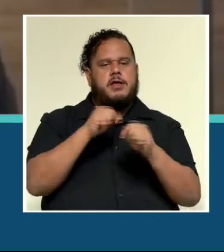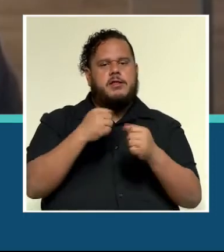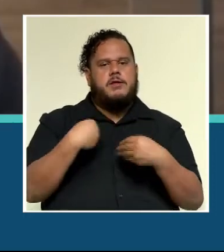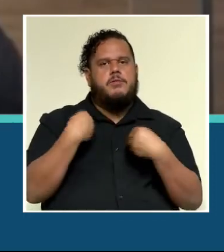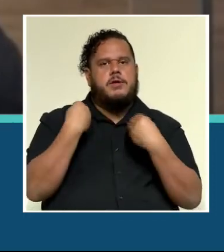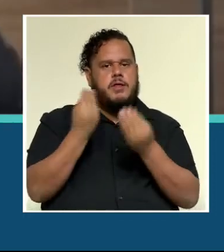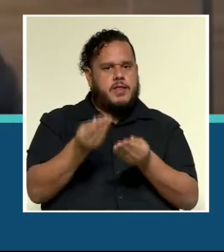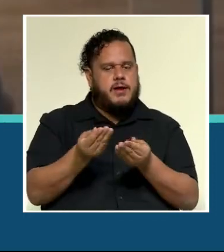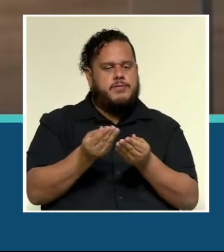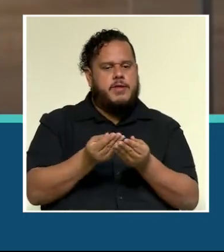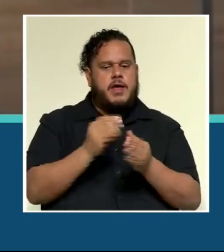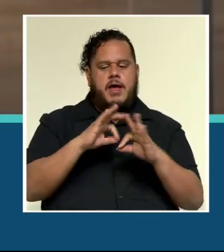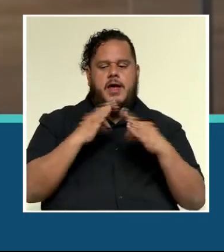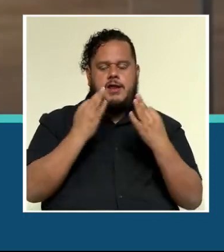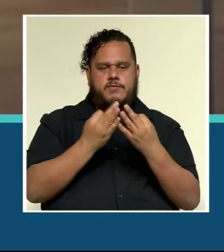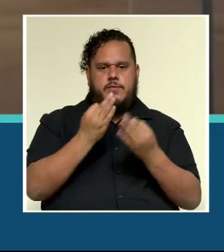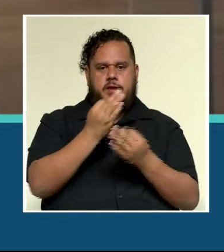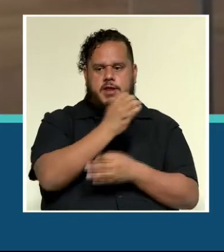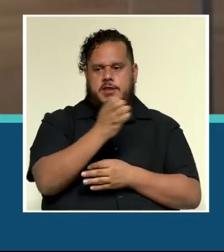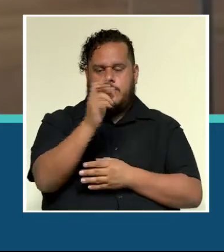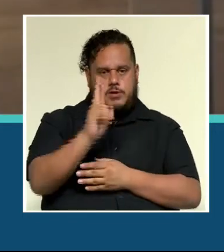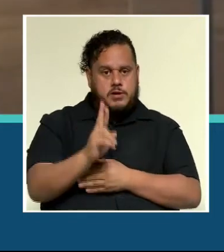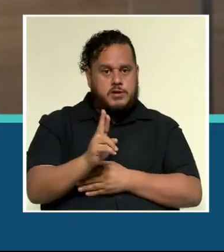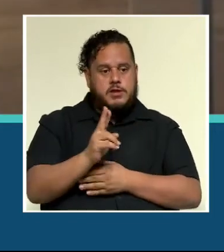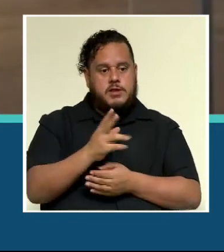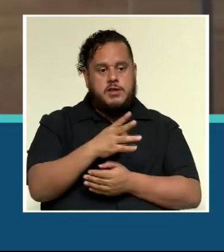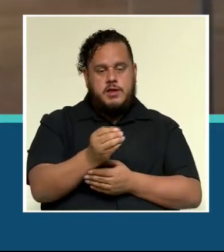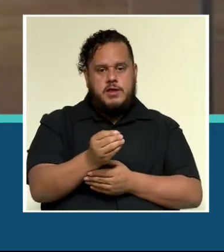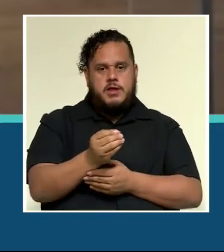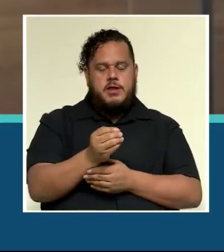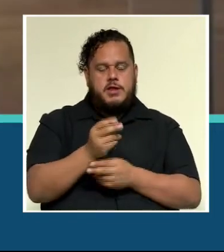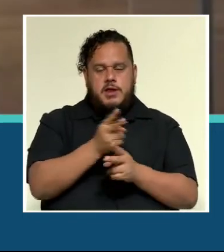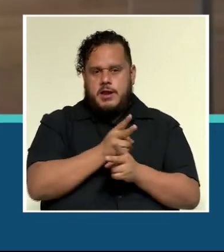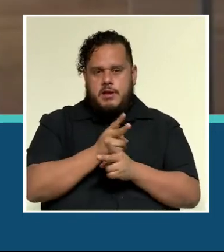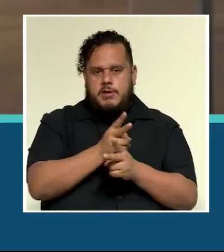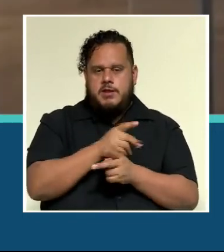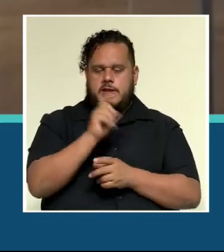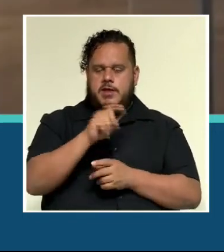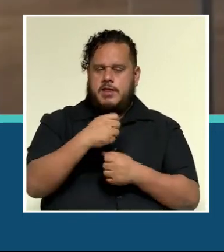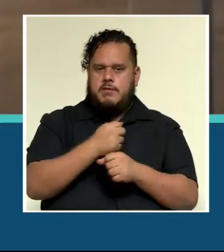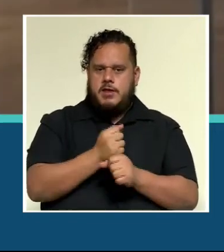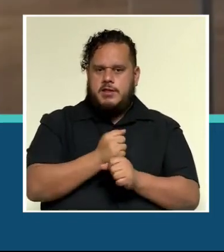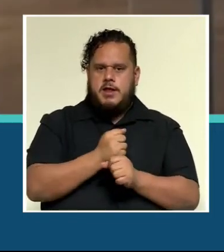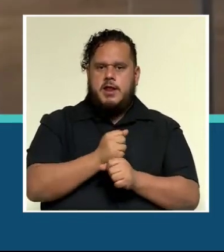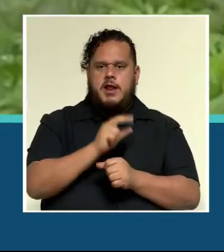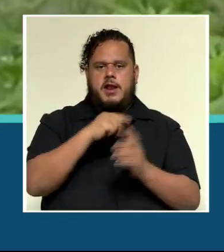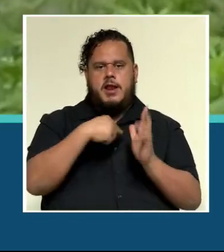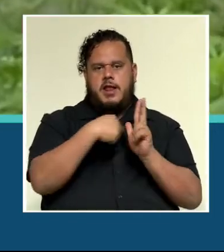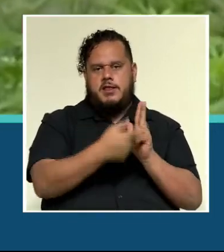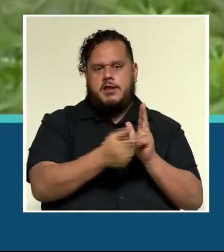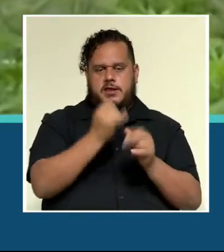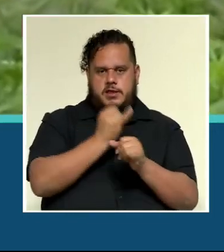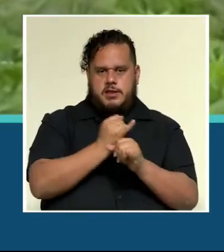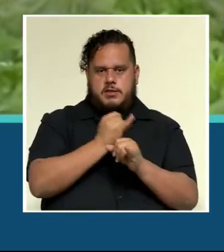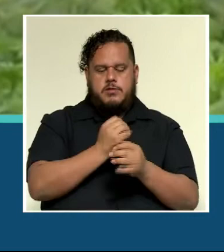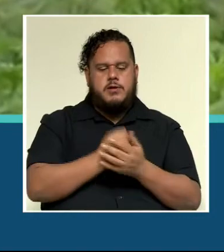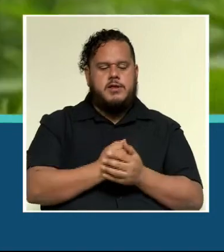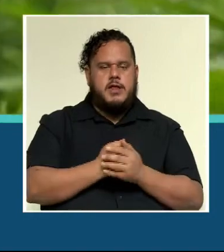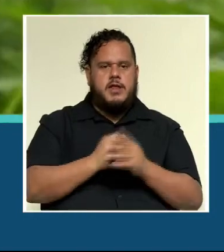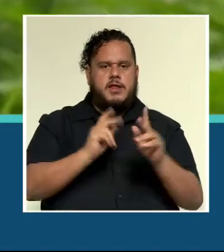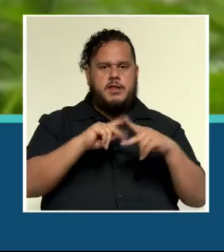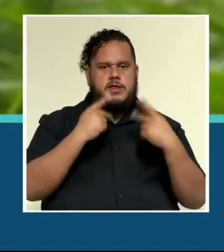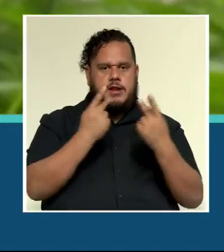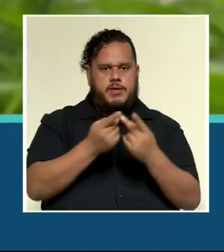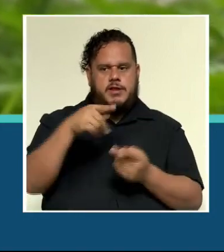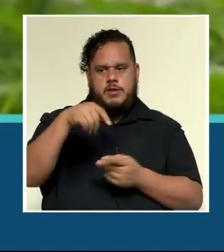a las familias costarricenses y la vigilancia que tiene que hacer las 3 instituciones. Desde el partido oficialista